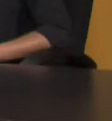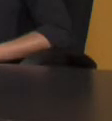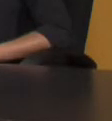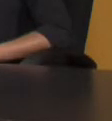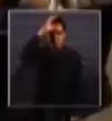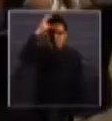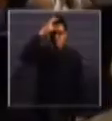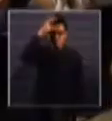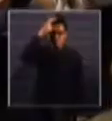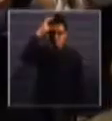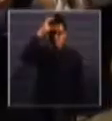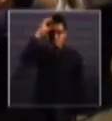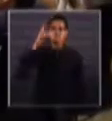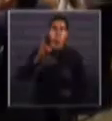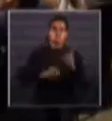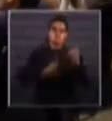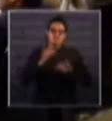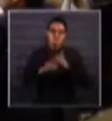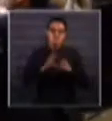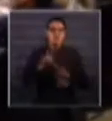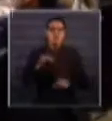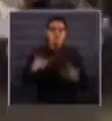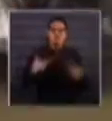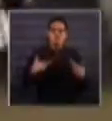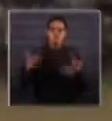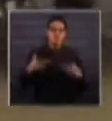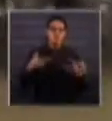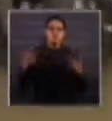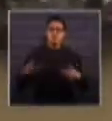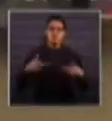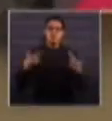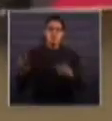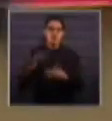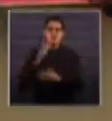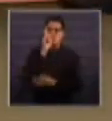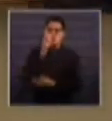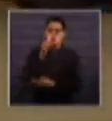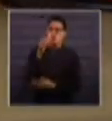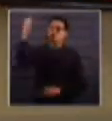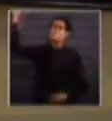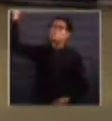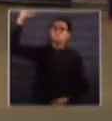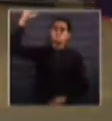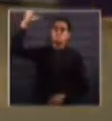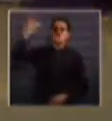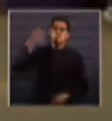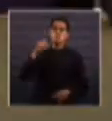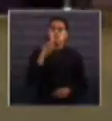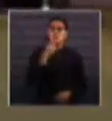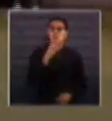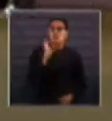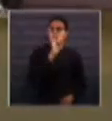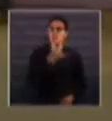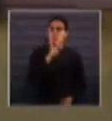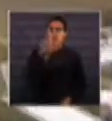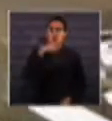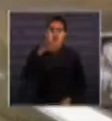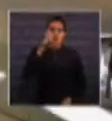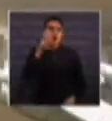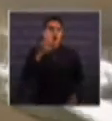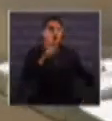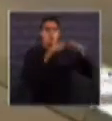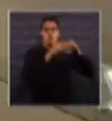crear una secretaría no dice cómo se va a enfrentar el problema. Bueno, el tema de la seguridad es el